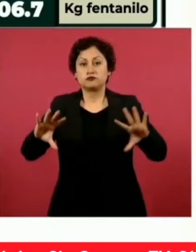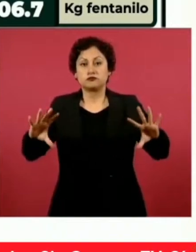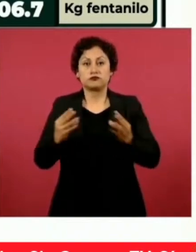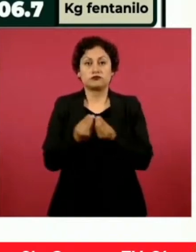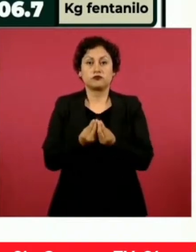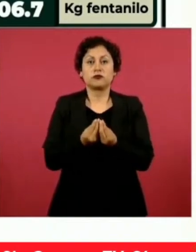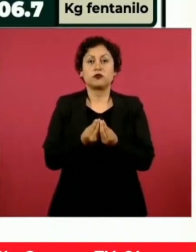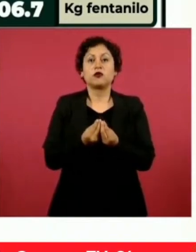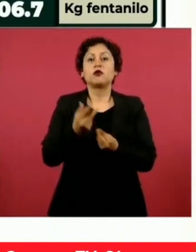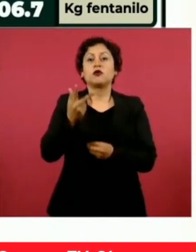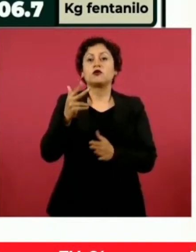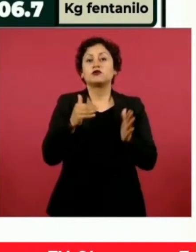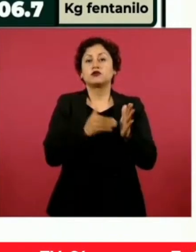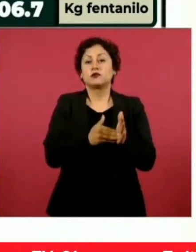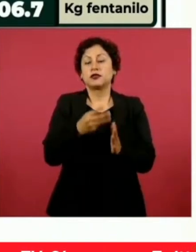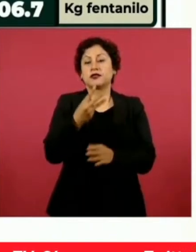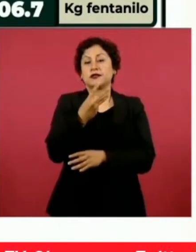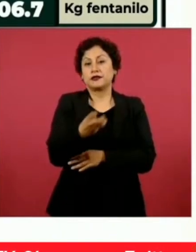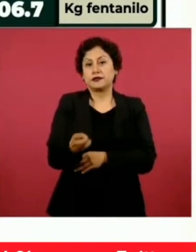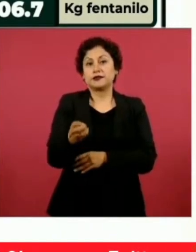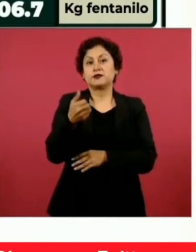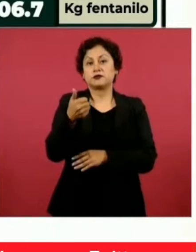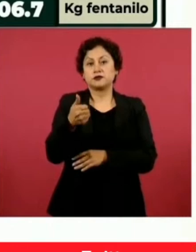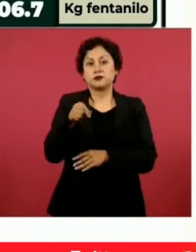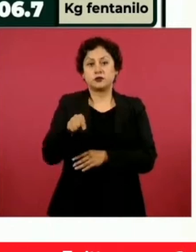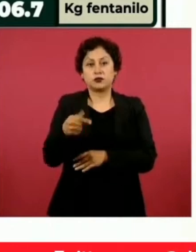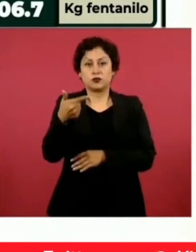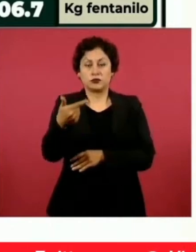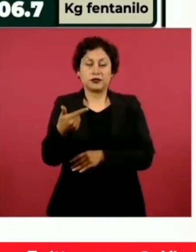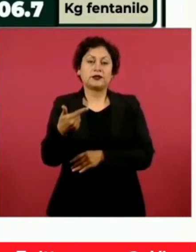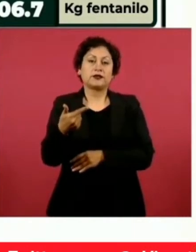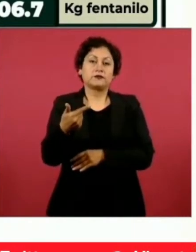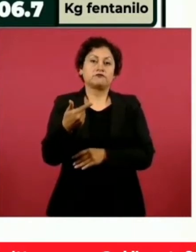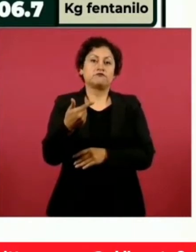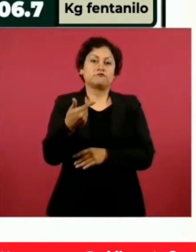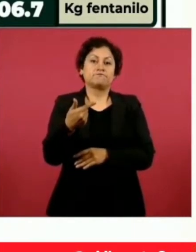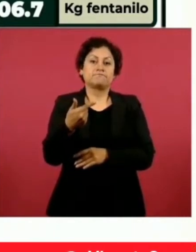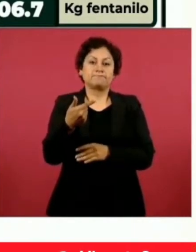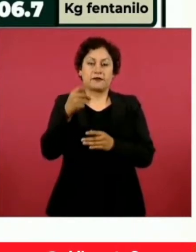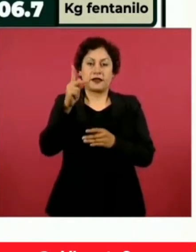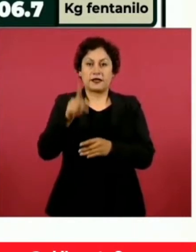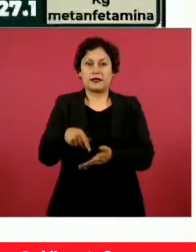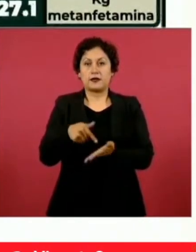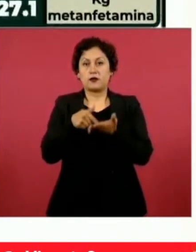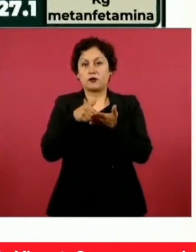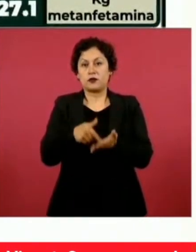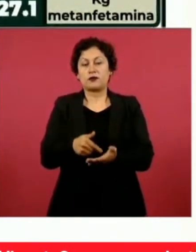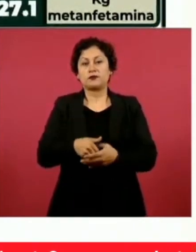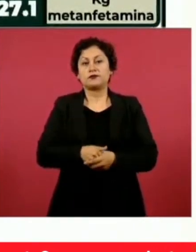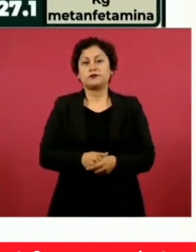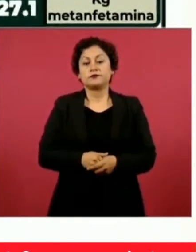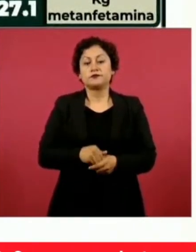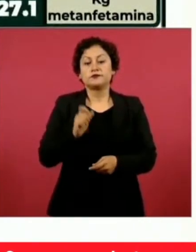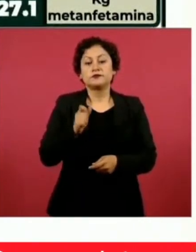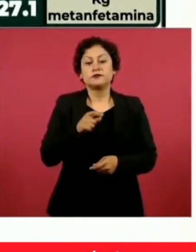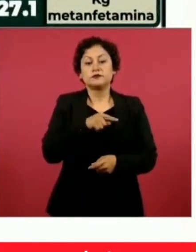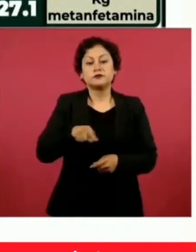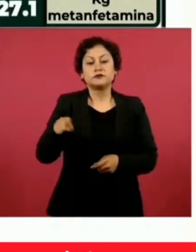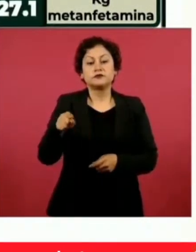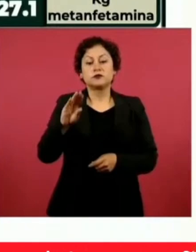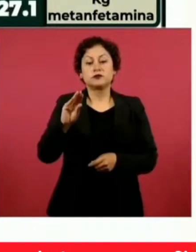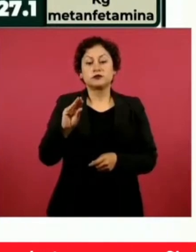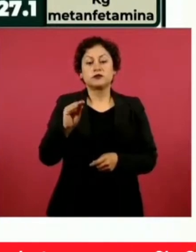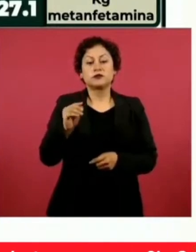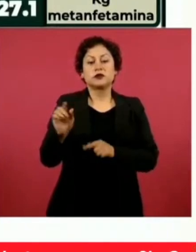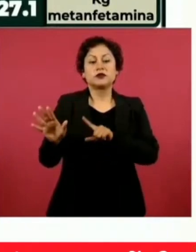830 6.7 kg de fentanilo metanfetaminas 392.4 en el